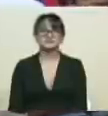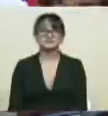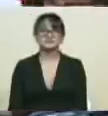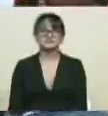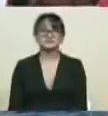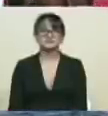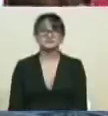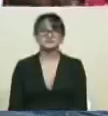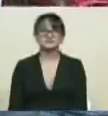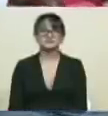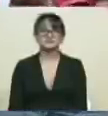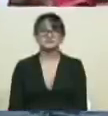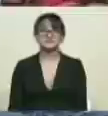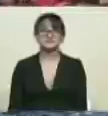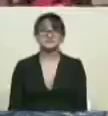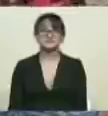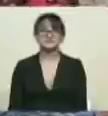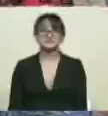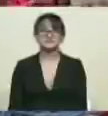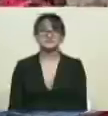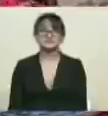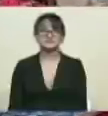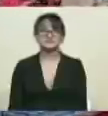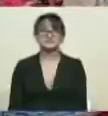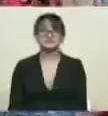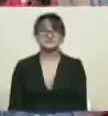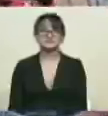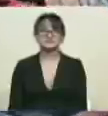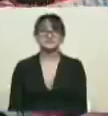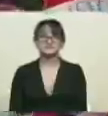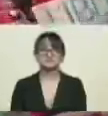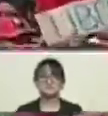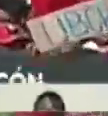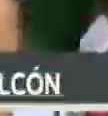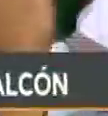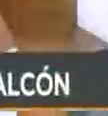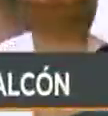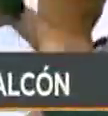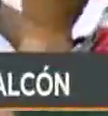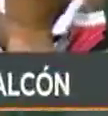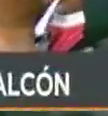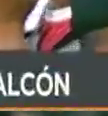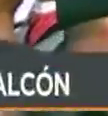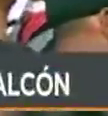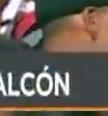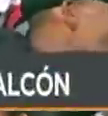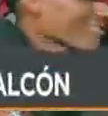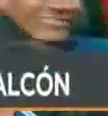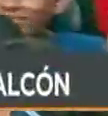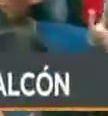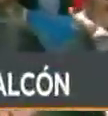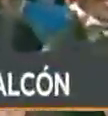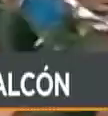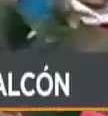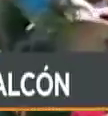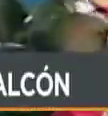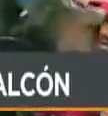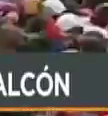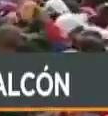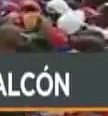y de aquí lo echamos hoy. ¡Que viva Alí Primera!